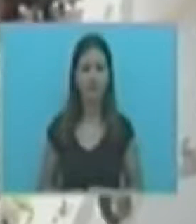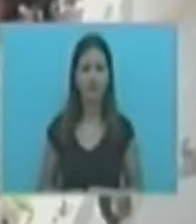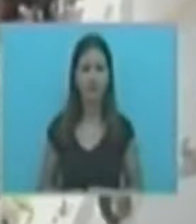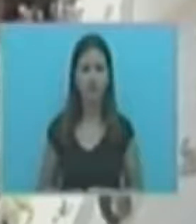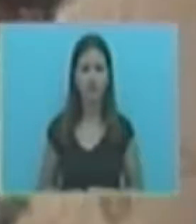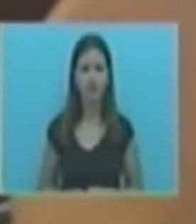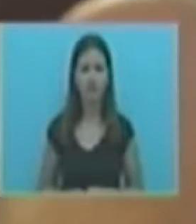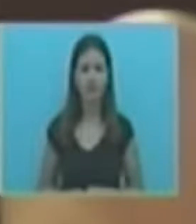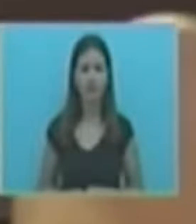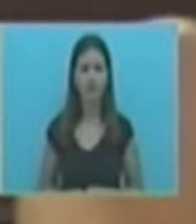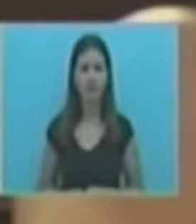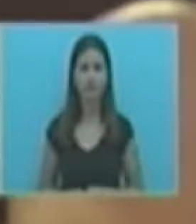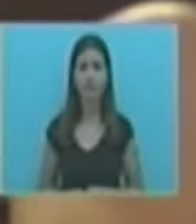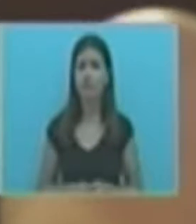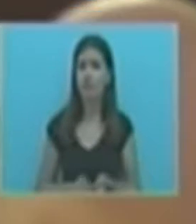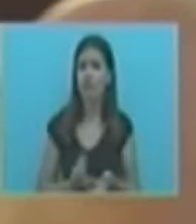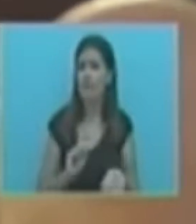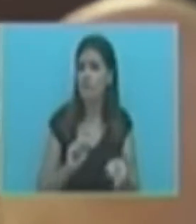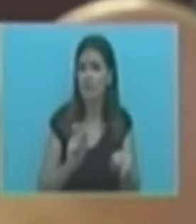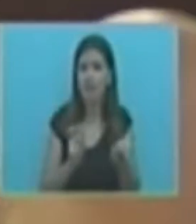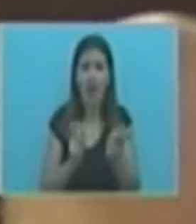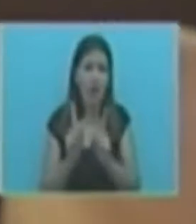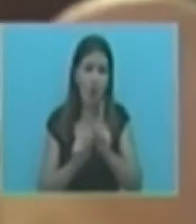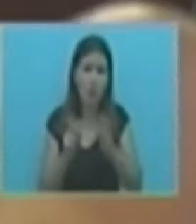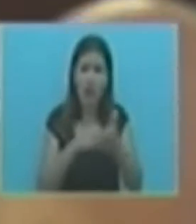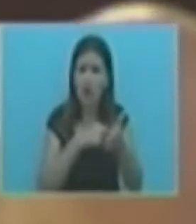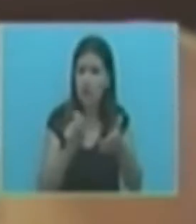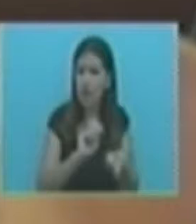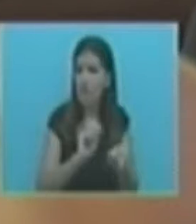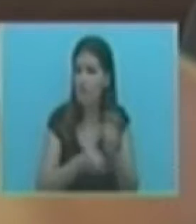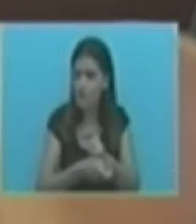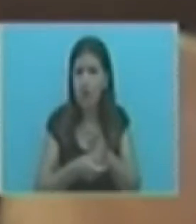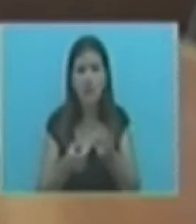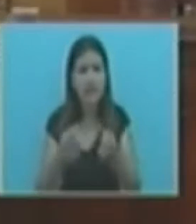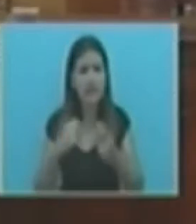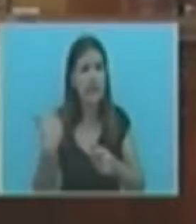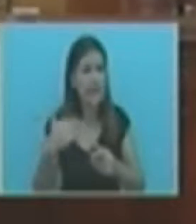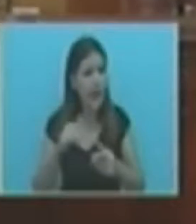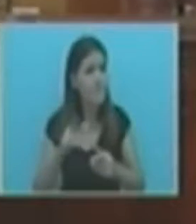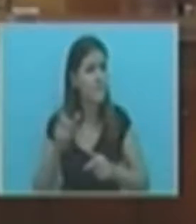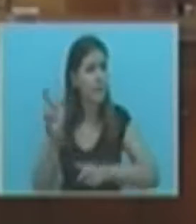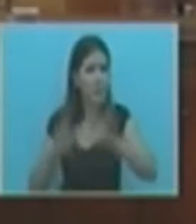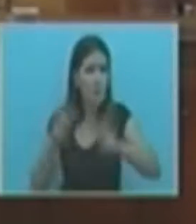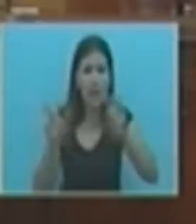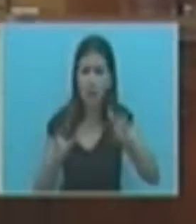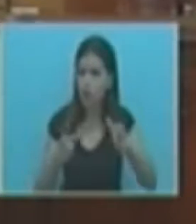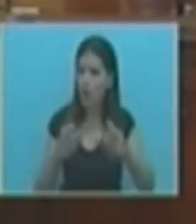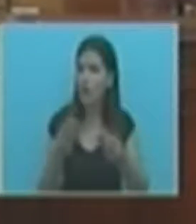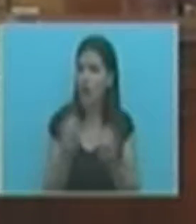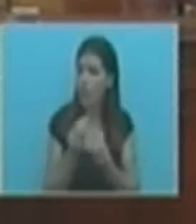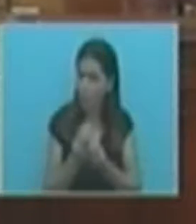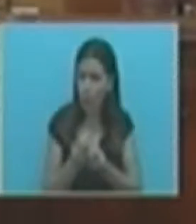también, por supuesto, a la reforma de la Constitución, a la necesidad de la reforma. Sí, ustedes saben que es un